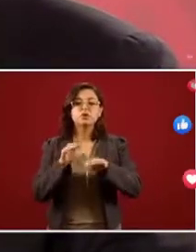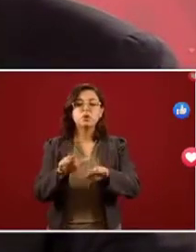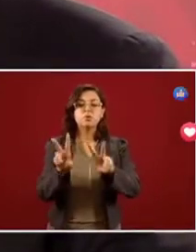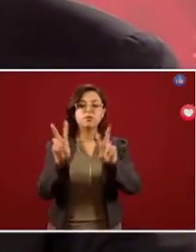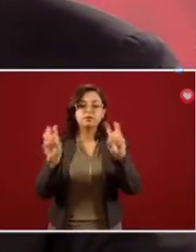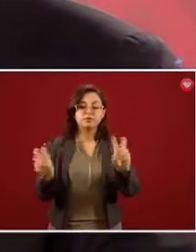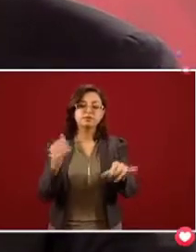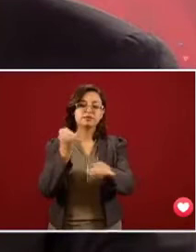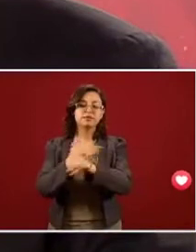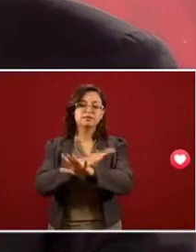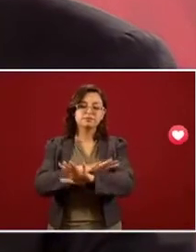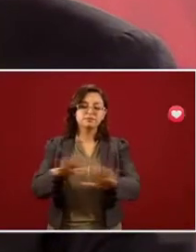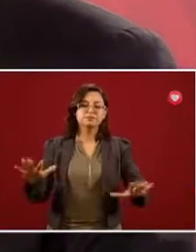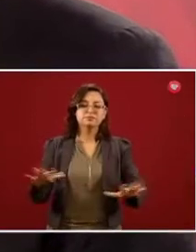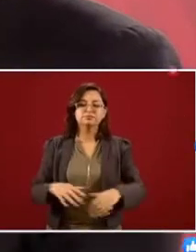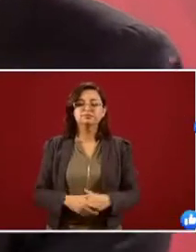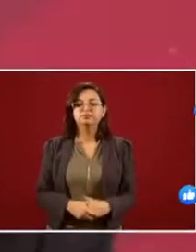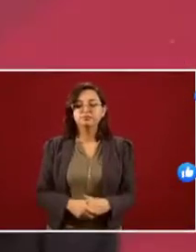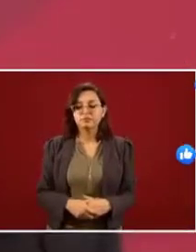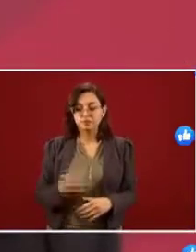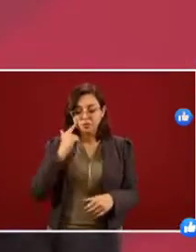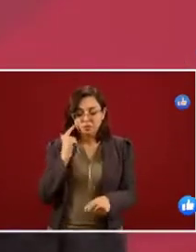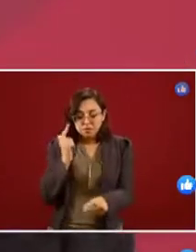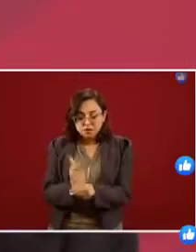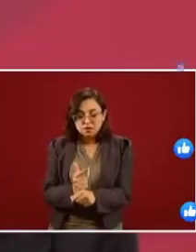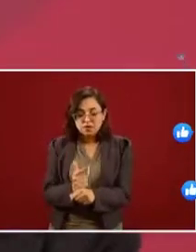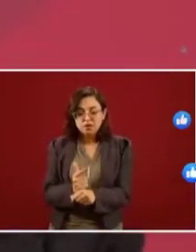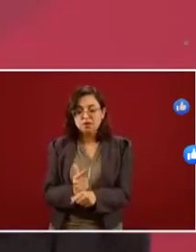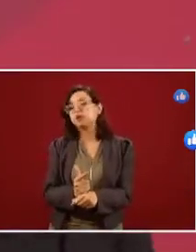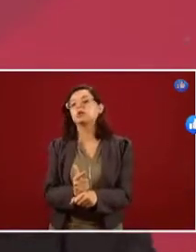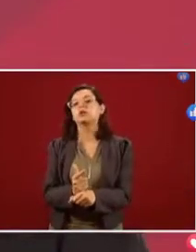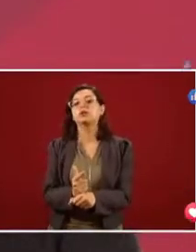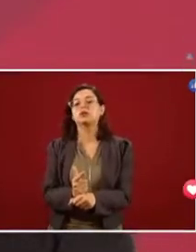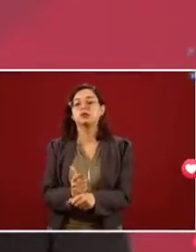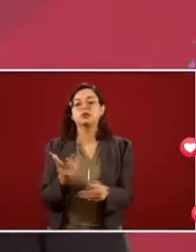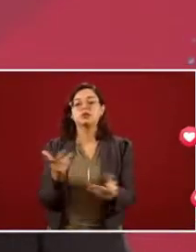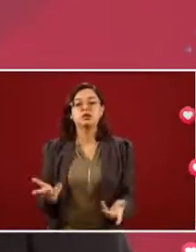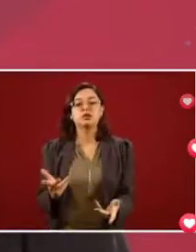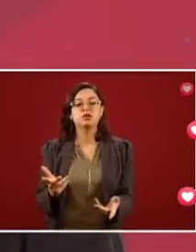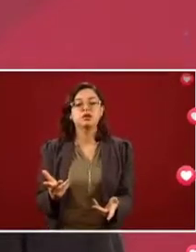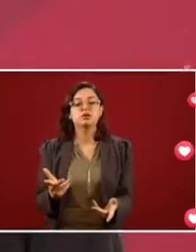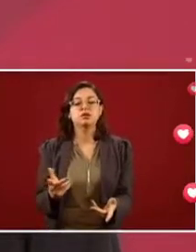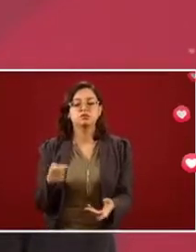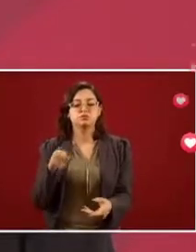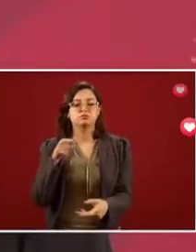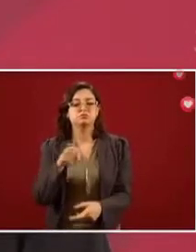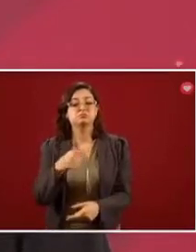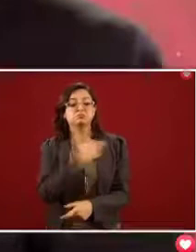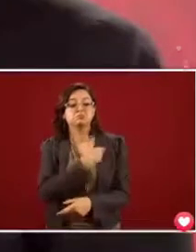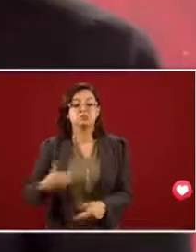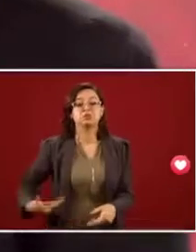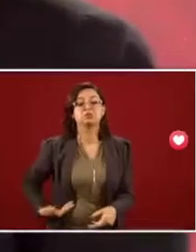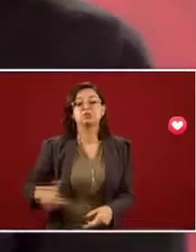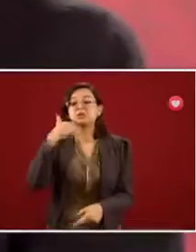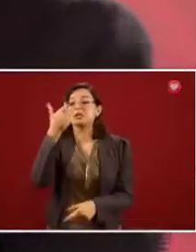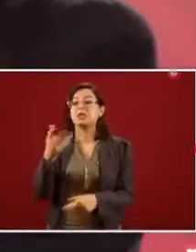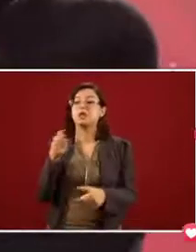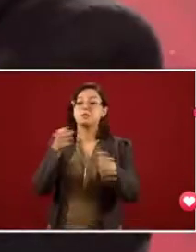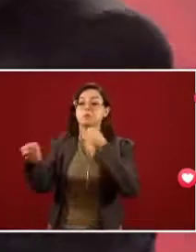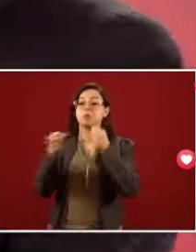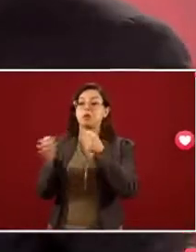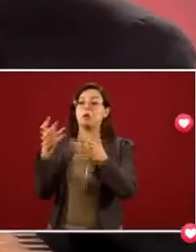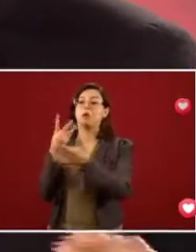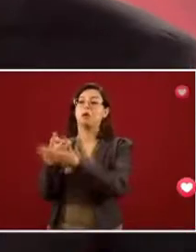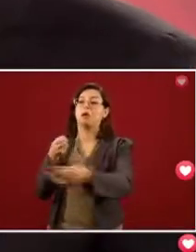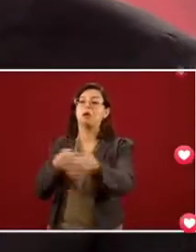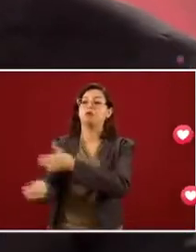informaciones y veo ahí nos quiere encarcelar a todos y nos va a meter